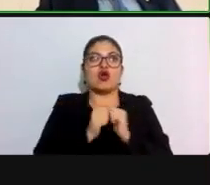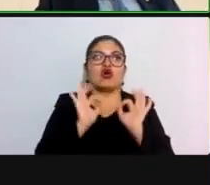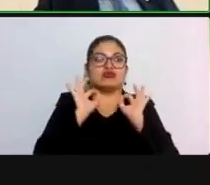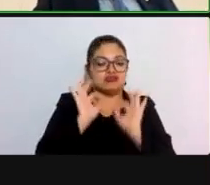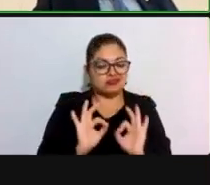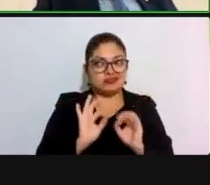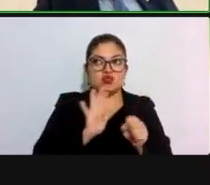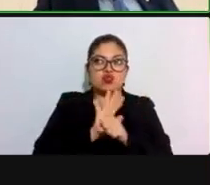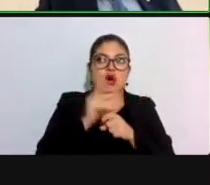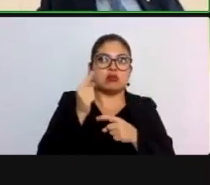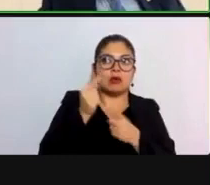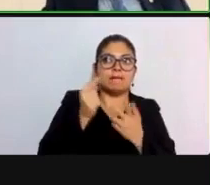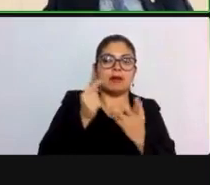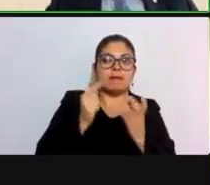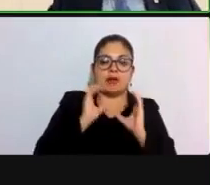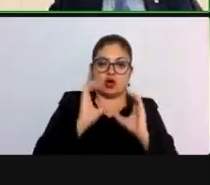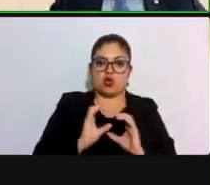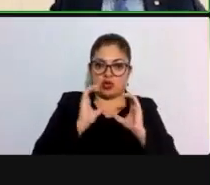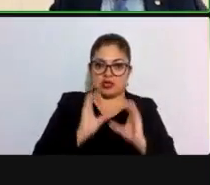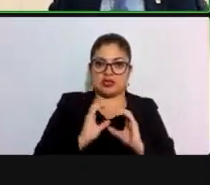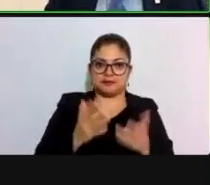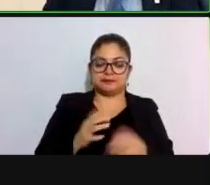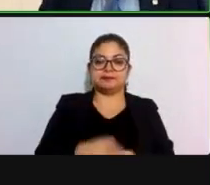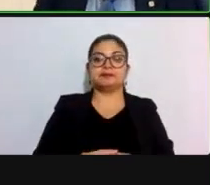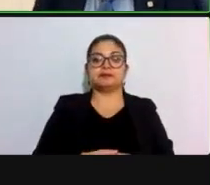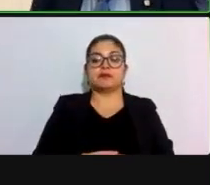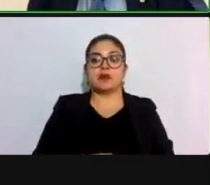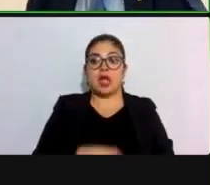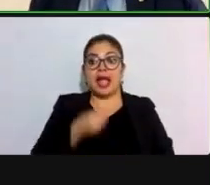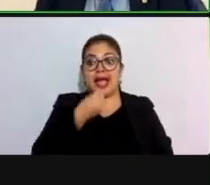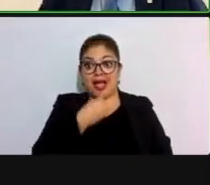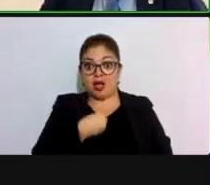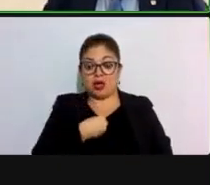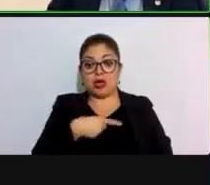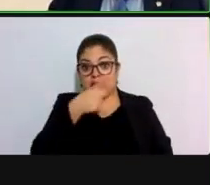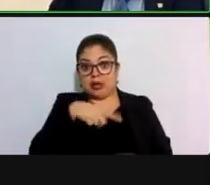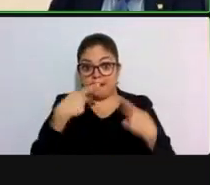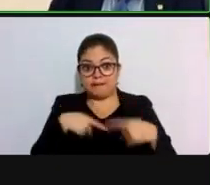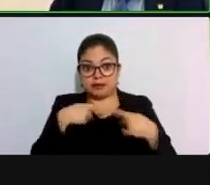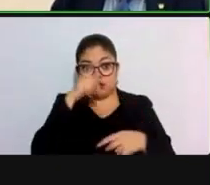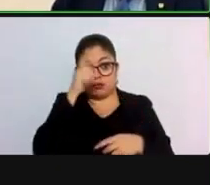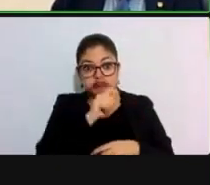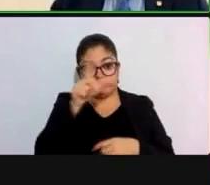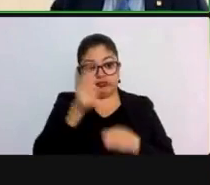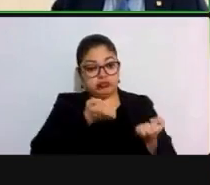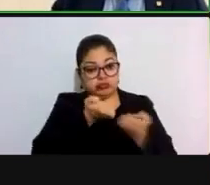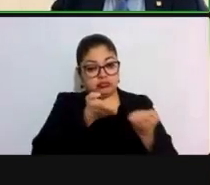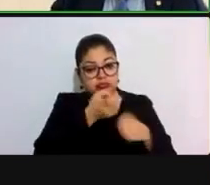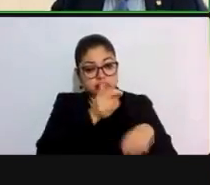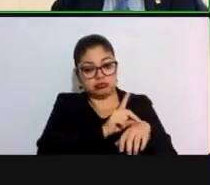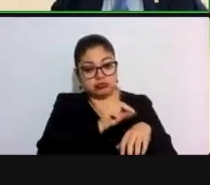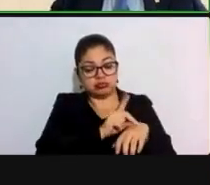Aún los deportistas profesionales se retiran periódicamente, los vemos aparecer por lesiones